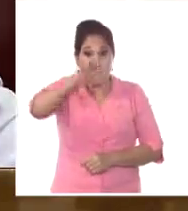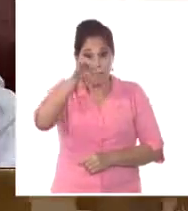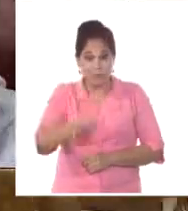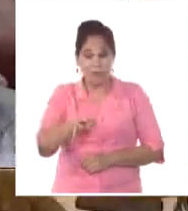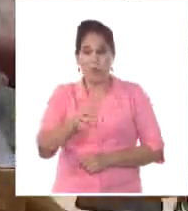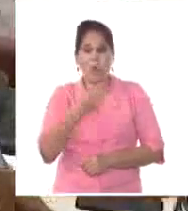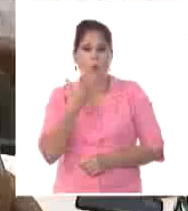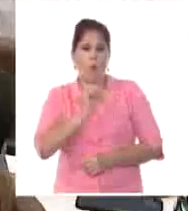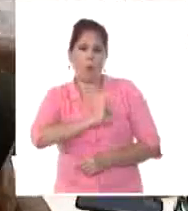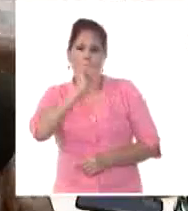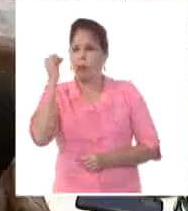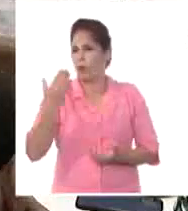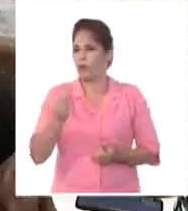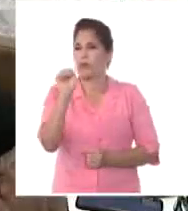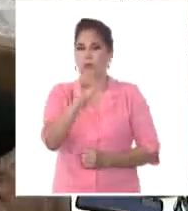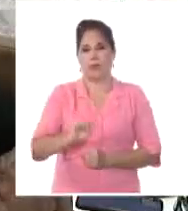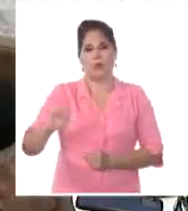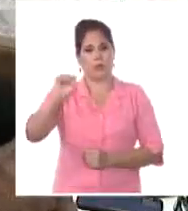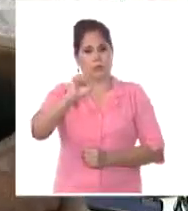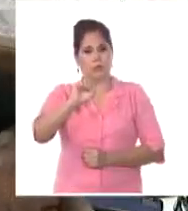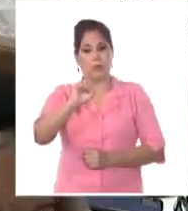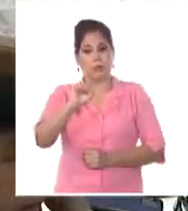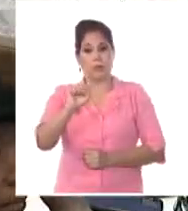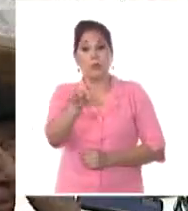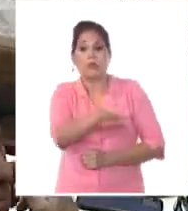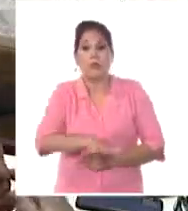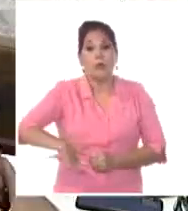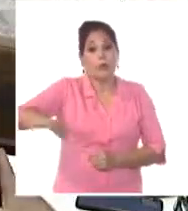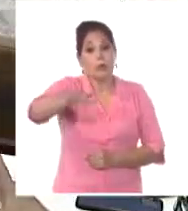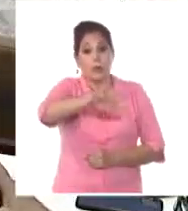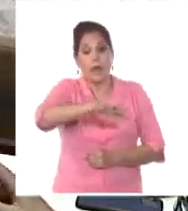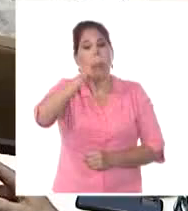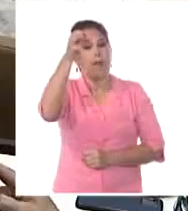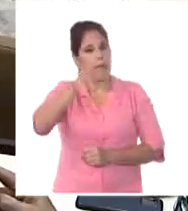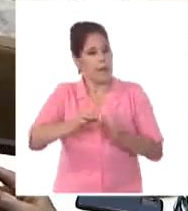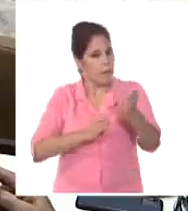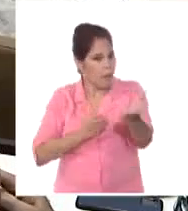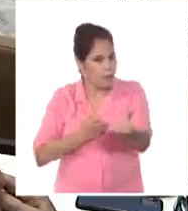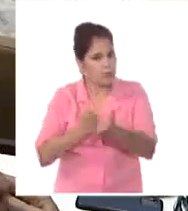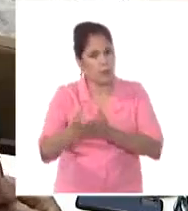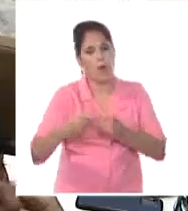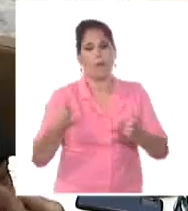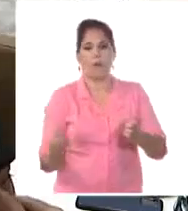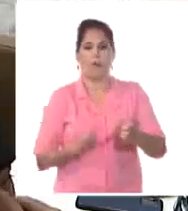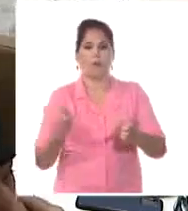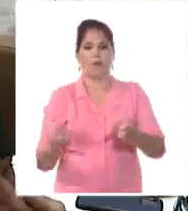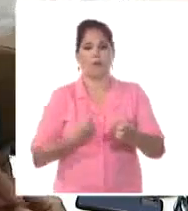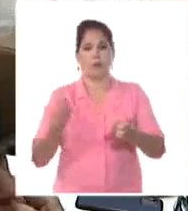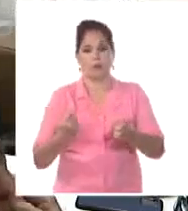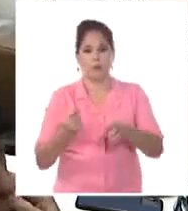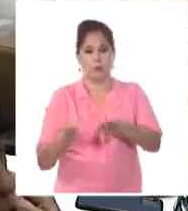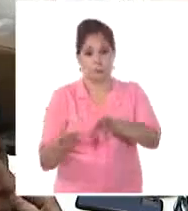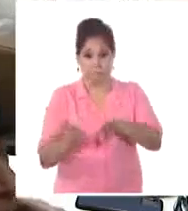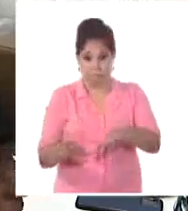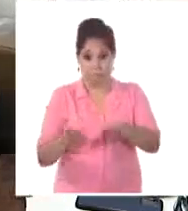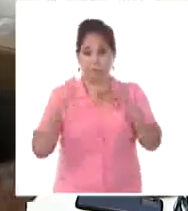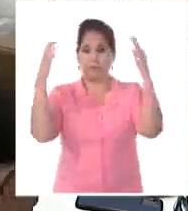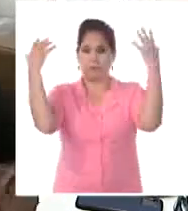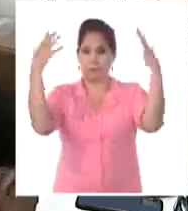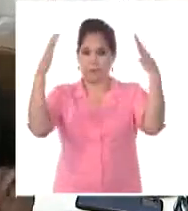se consigue con socialismo, la sociedad por la que seguimos y seguiremos luchando.